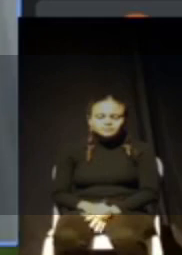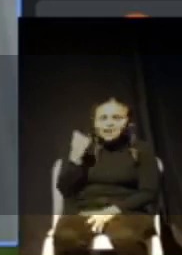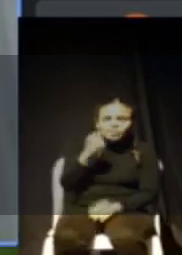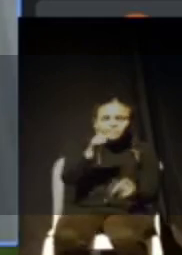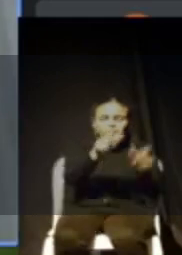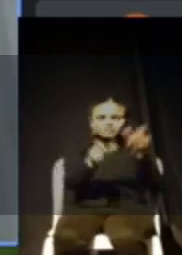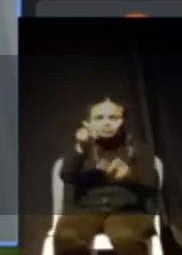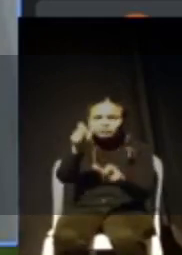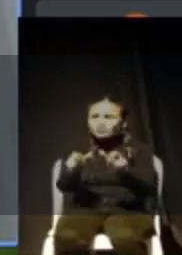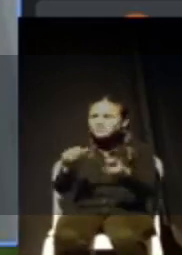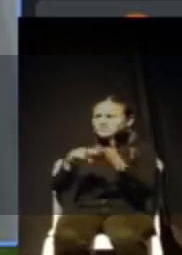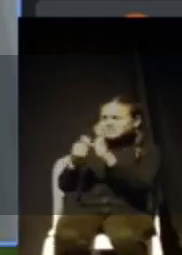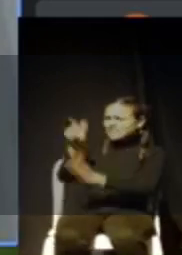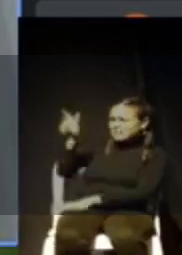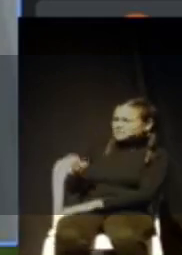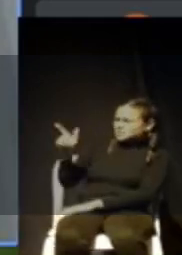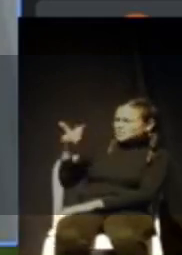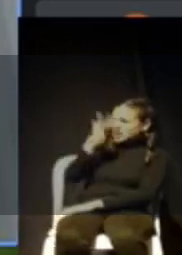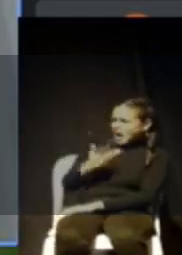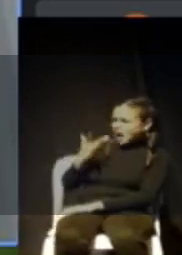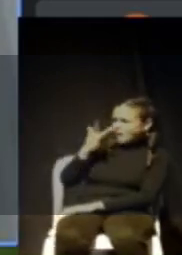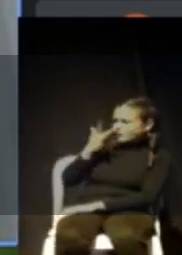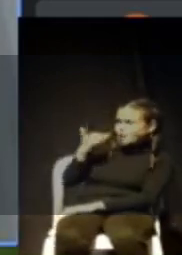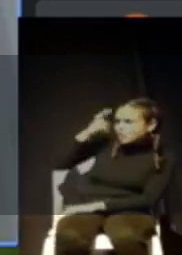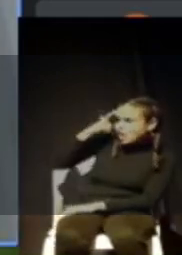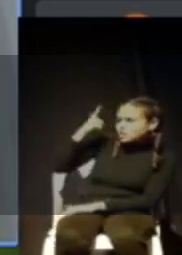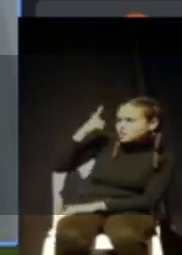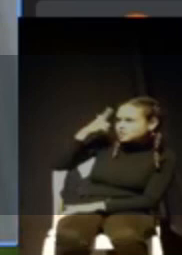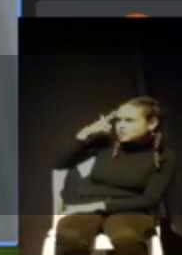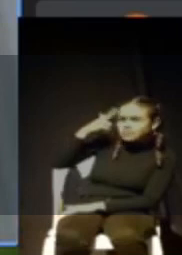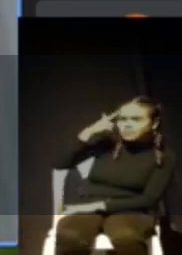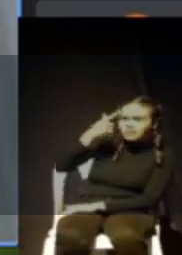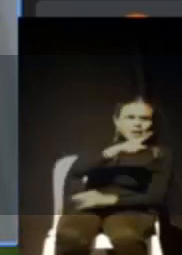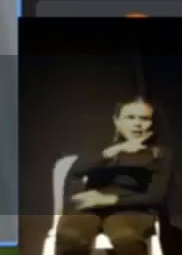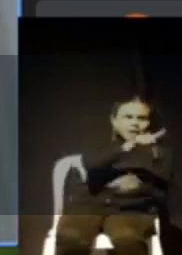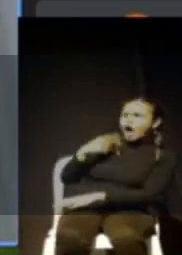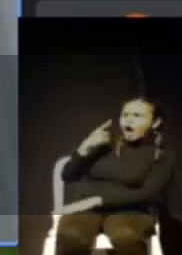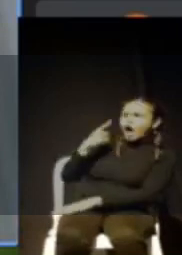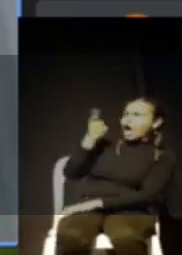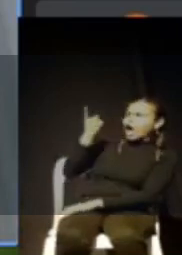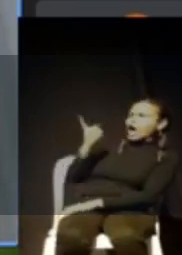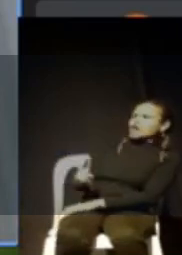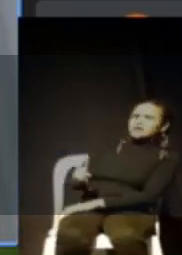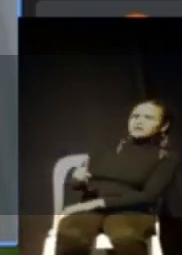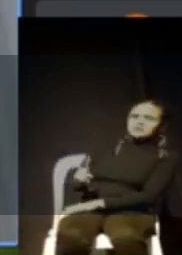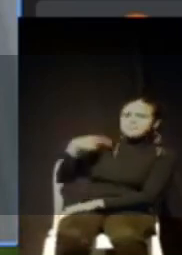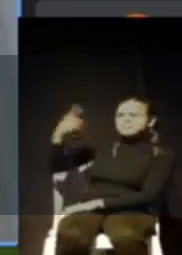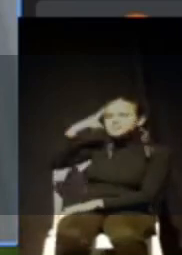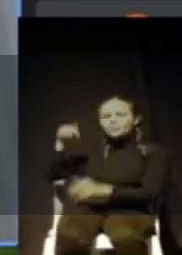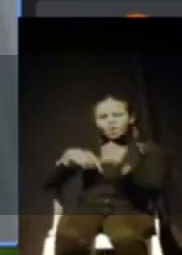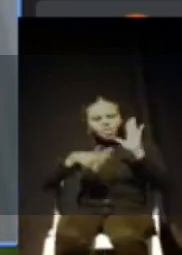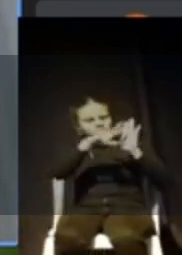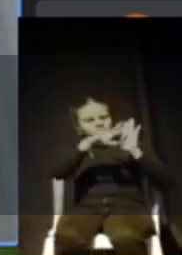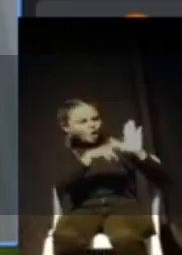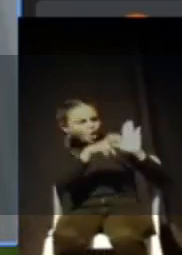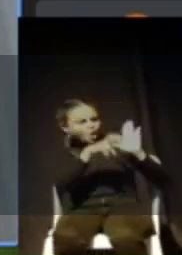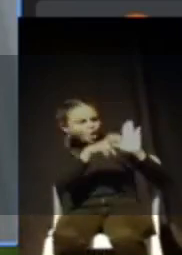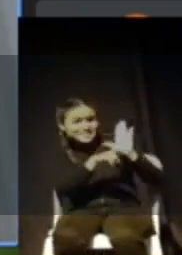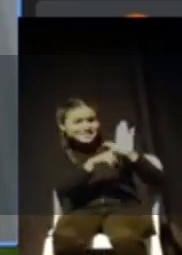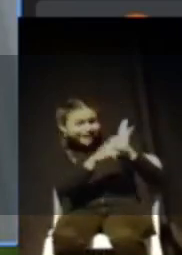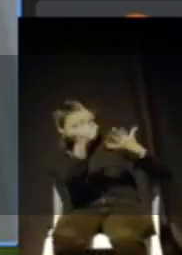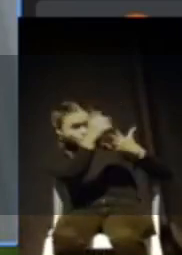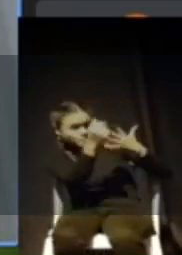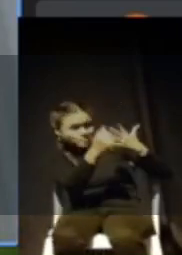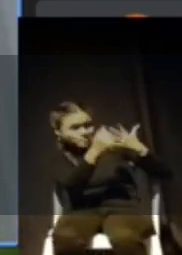una movida desde este desconocimiento del sujeto afro como intelectual que está llevando a que estos planteamientos teóricos que